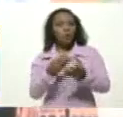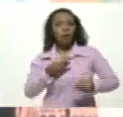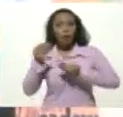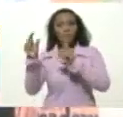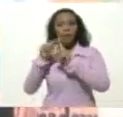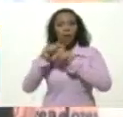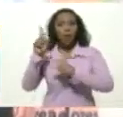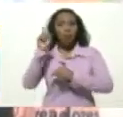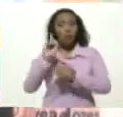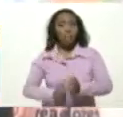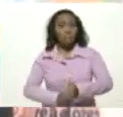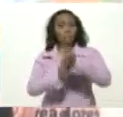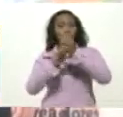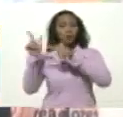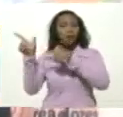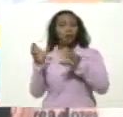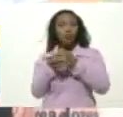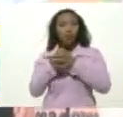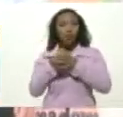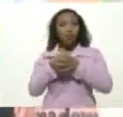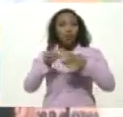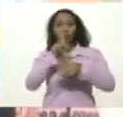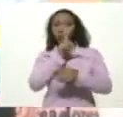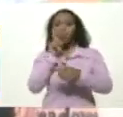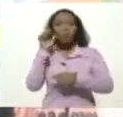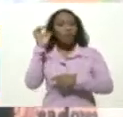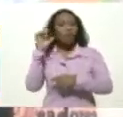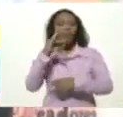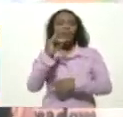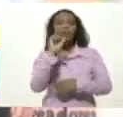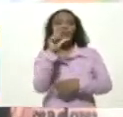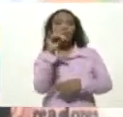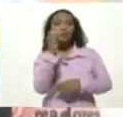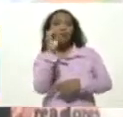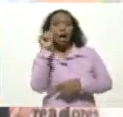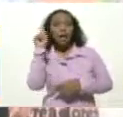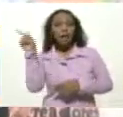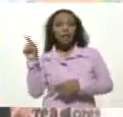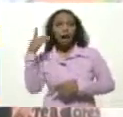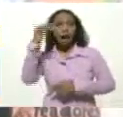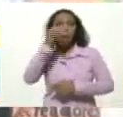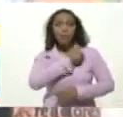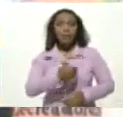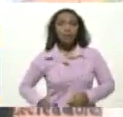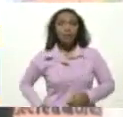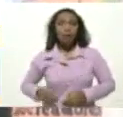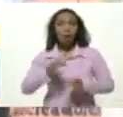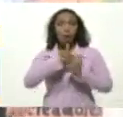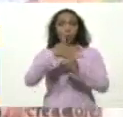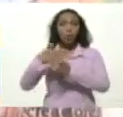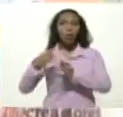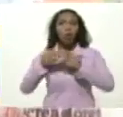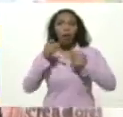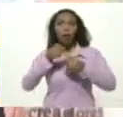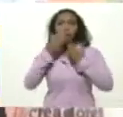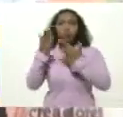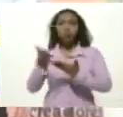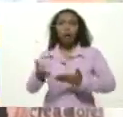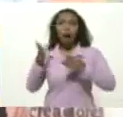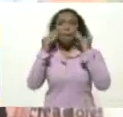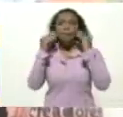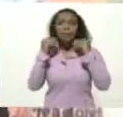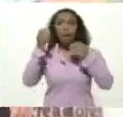una de las lideresas de este sector, se llama Dilcia Lucena, y está ávida, presidente, de compartir todas las buenas experiencias y los